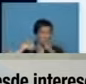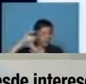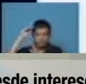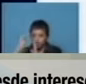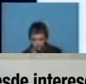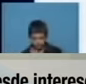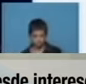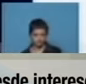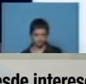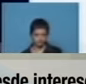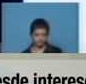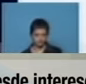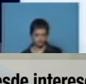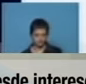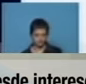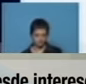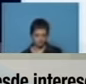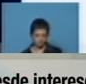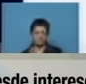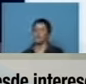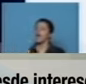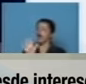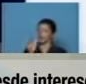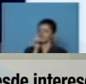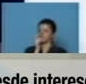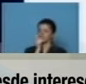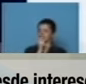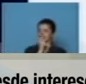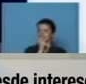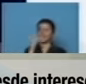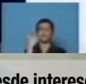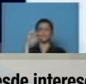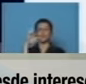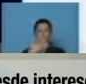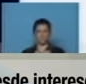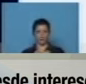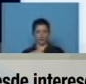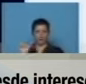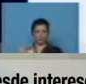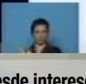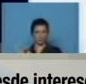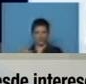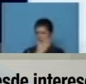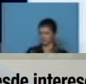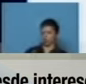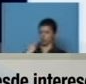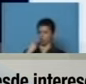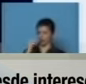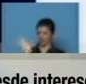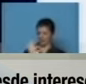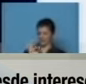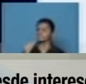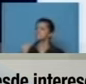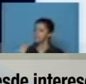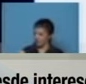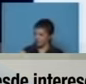50%. ¿Qué hubiera pasado si YPF no estuviera, si el Estado no tuviera la política que tuvo? Hubiera